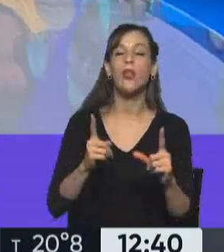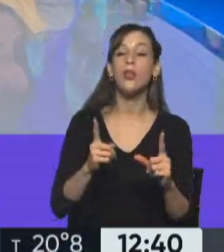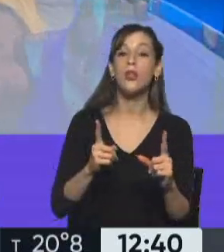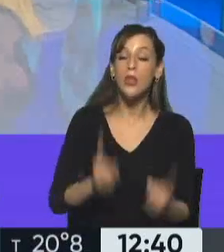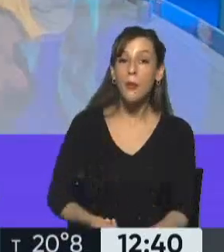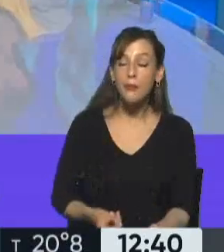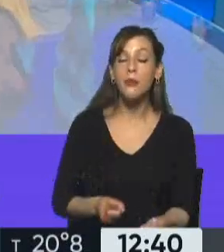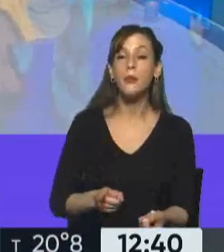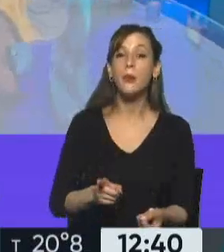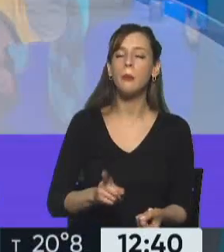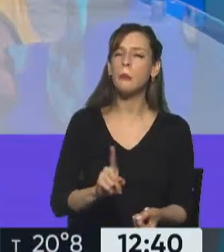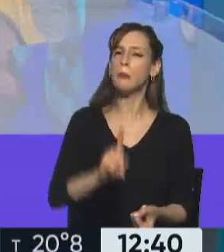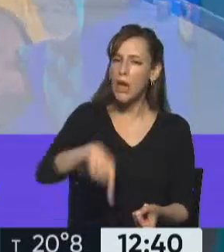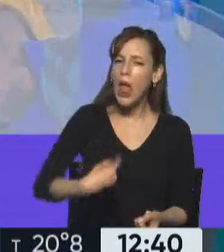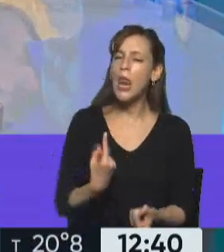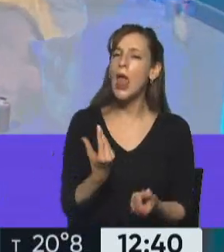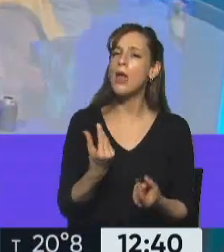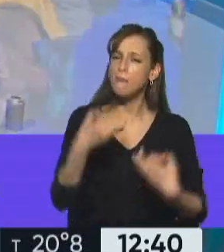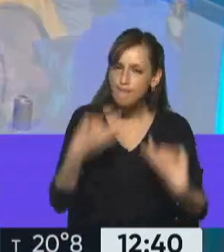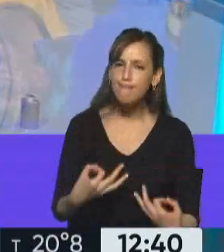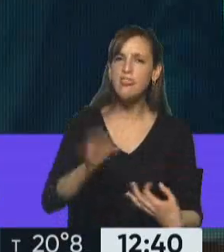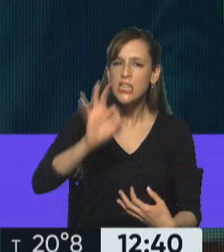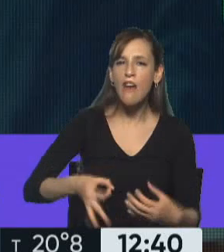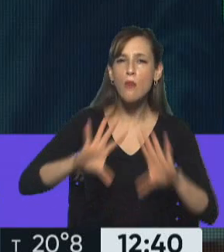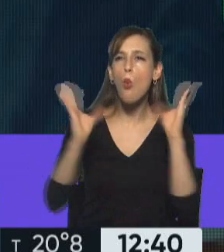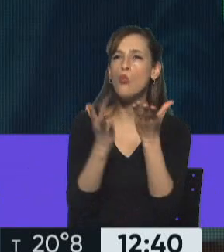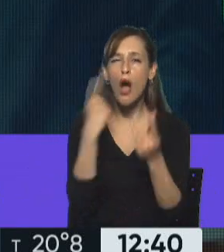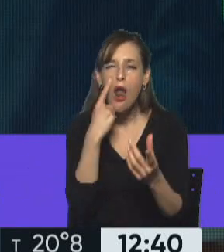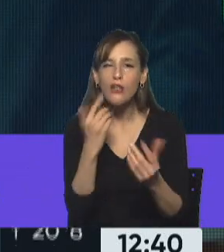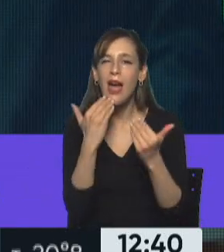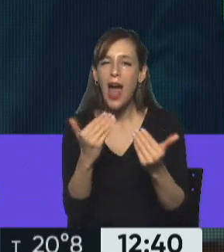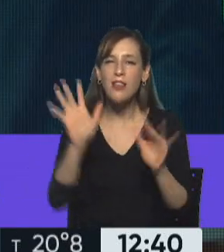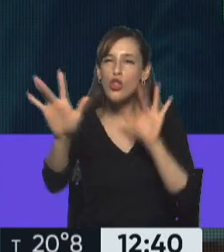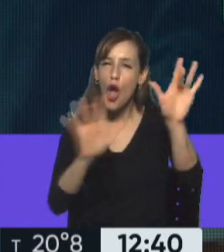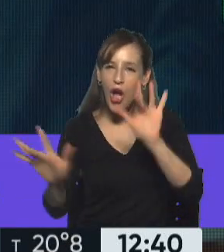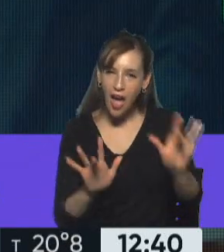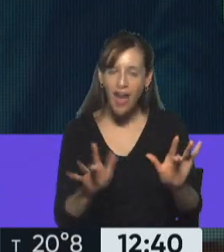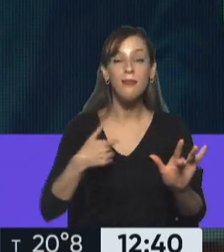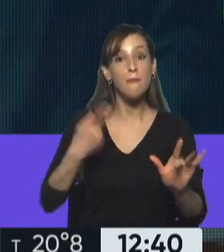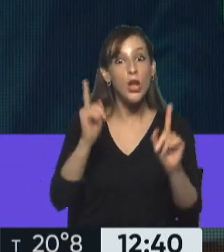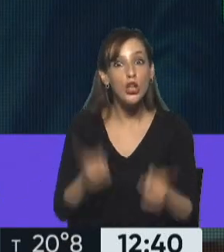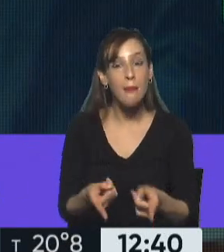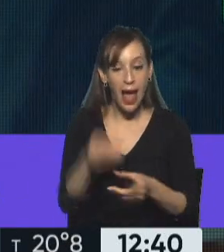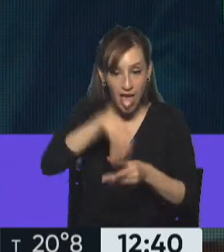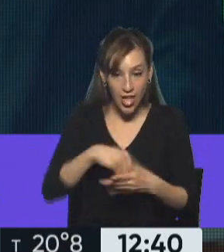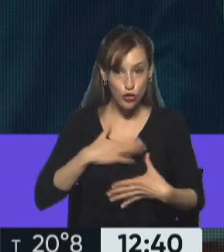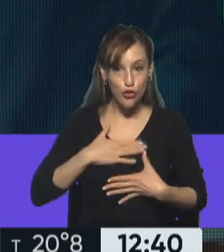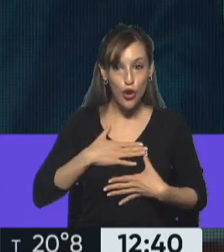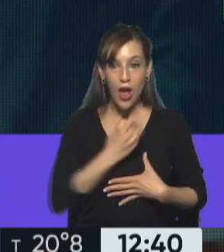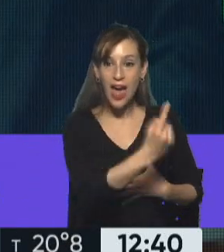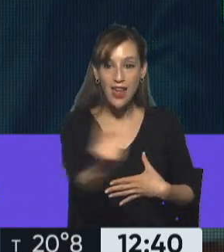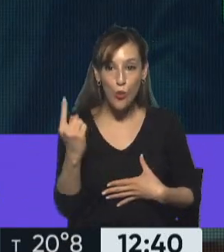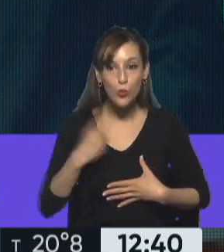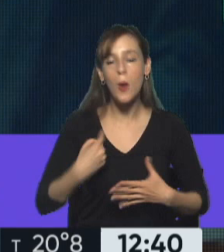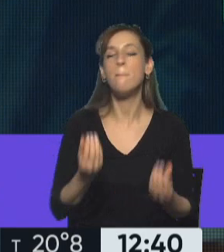contacto y saber acerca del mundo que nos rodea sino también de nuestro mundo interno porque por ejemplo estos